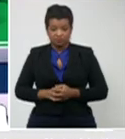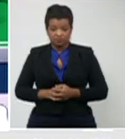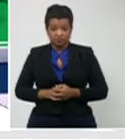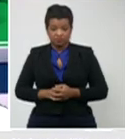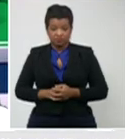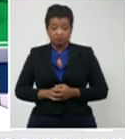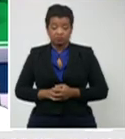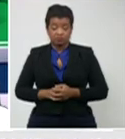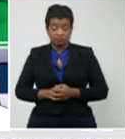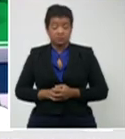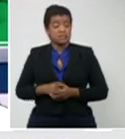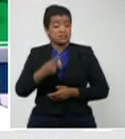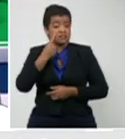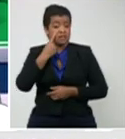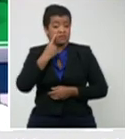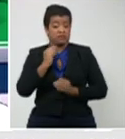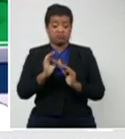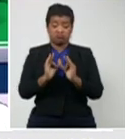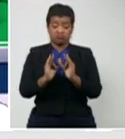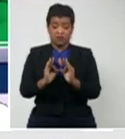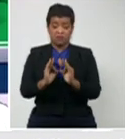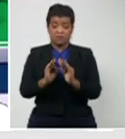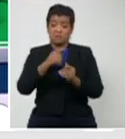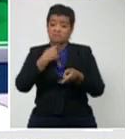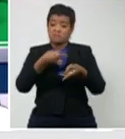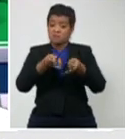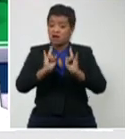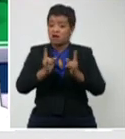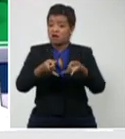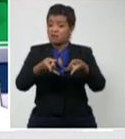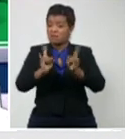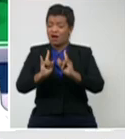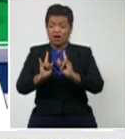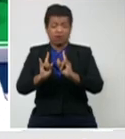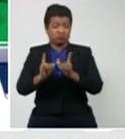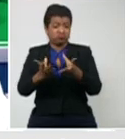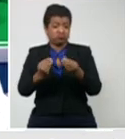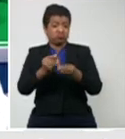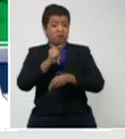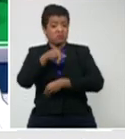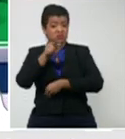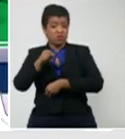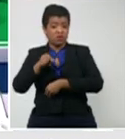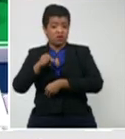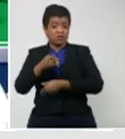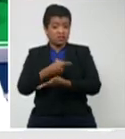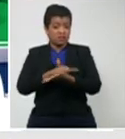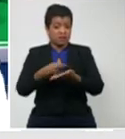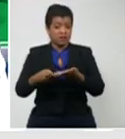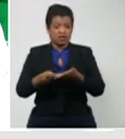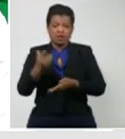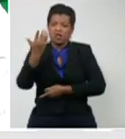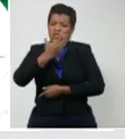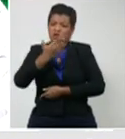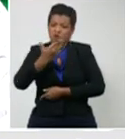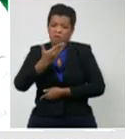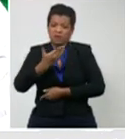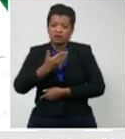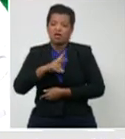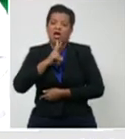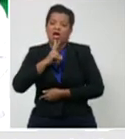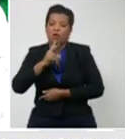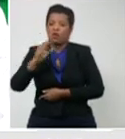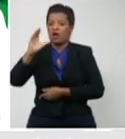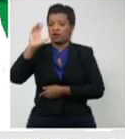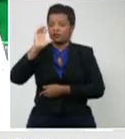visto que ha sido el comportamiento en las últimas semanas. Oye, me disculpan para tomar un poquito de agua. La